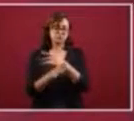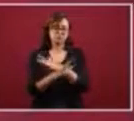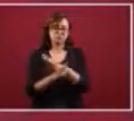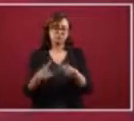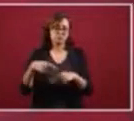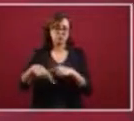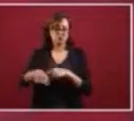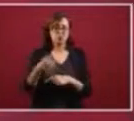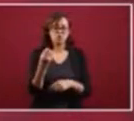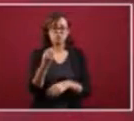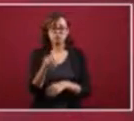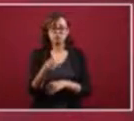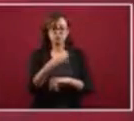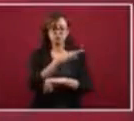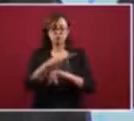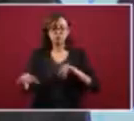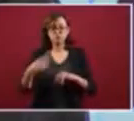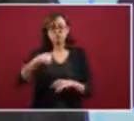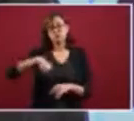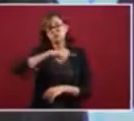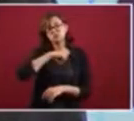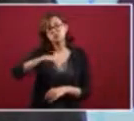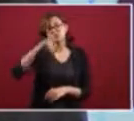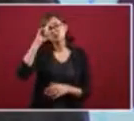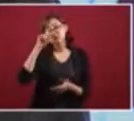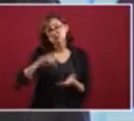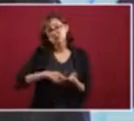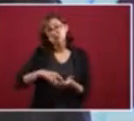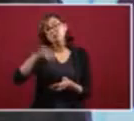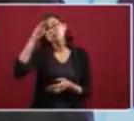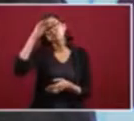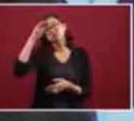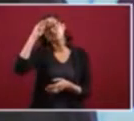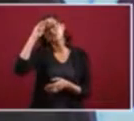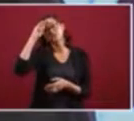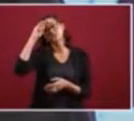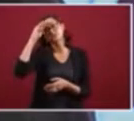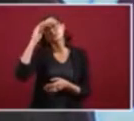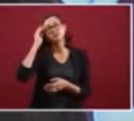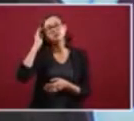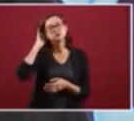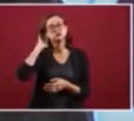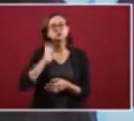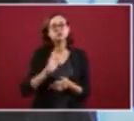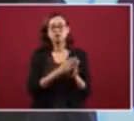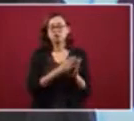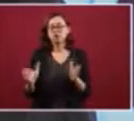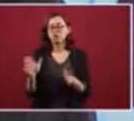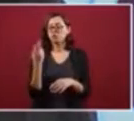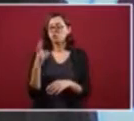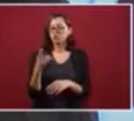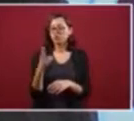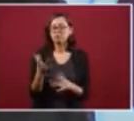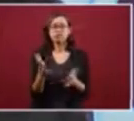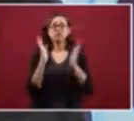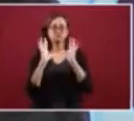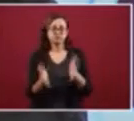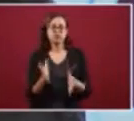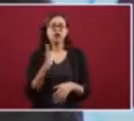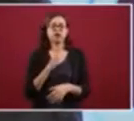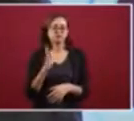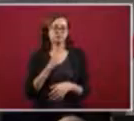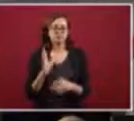fin de este mes. Creemos, pues, que razonablemente durante el mes de noviembre ya tendremos la